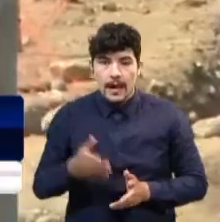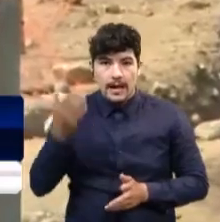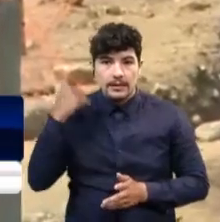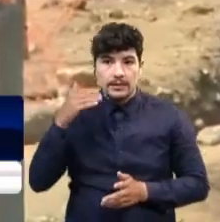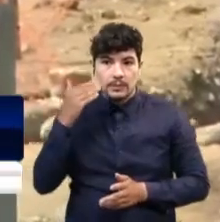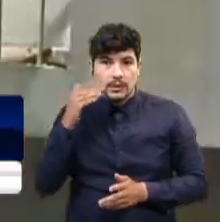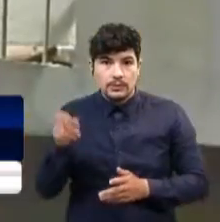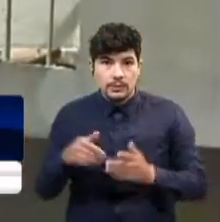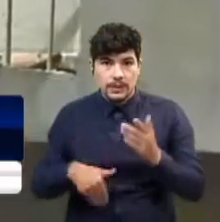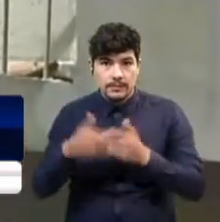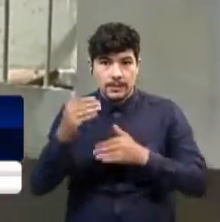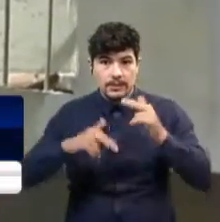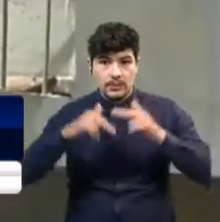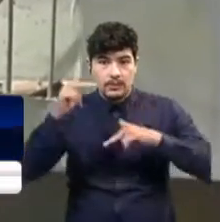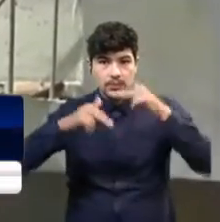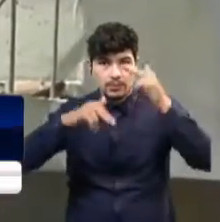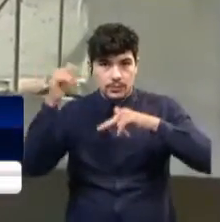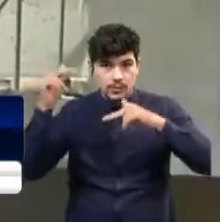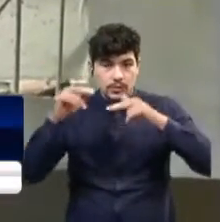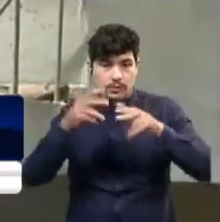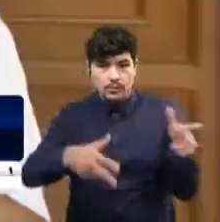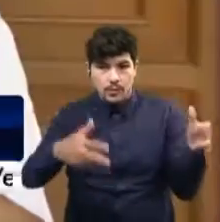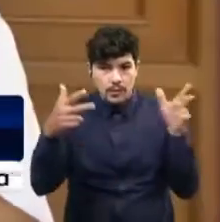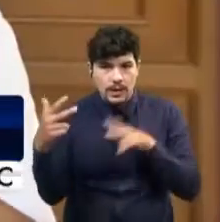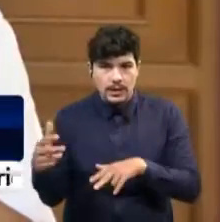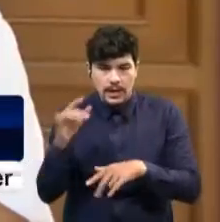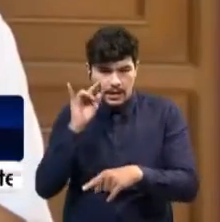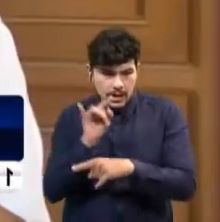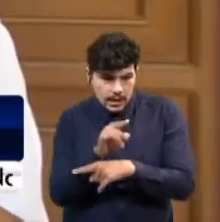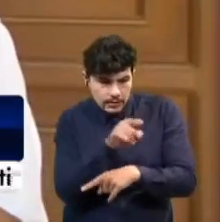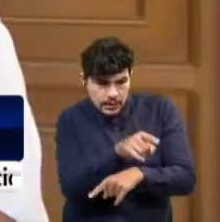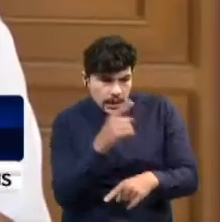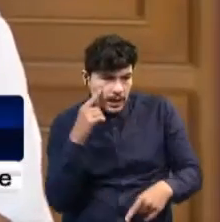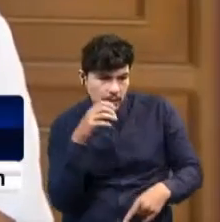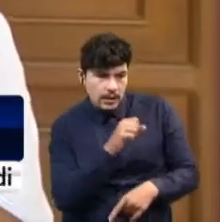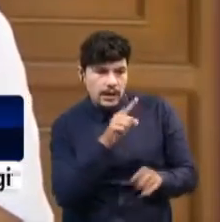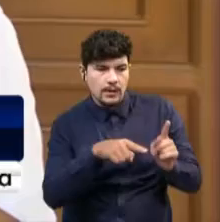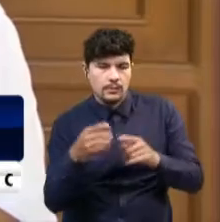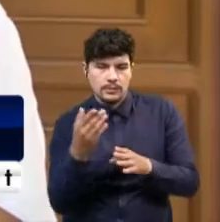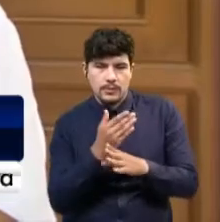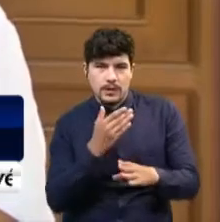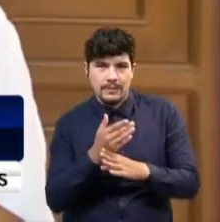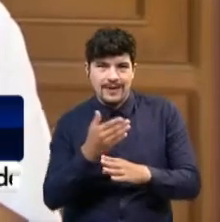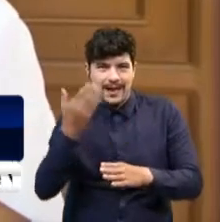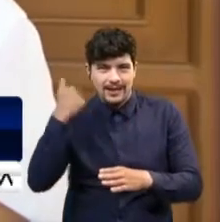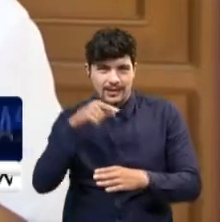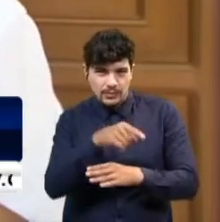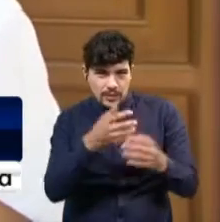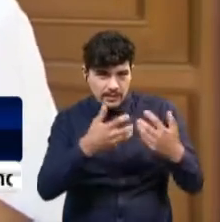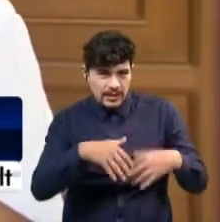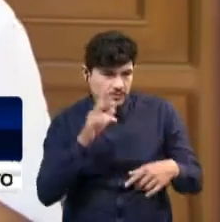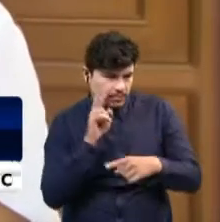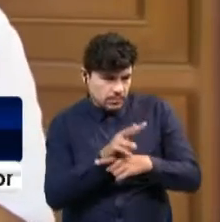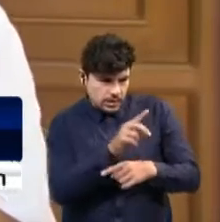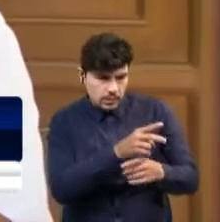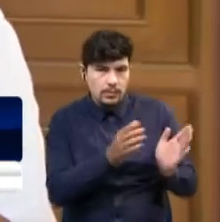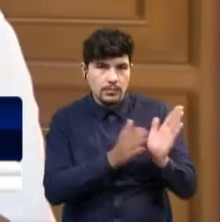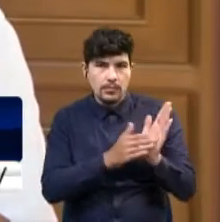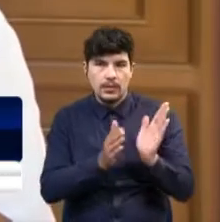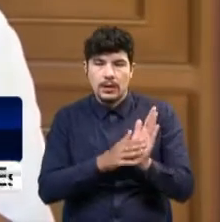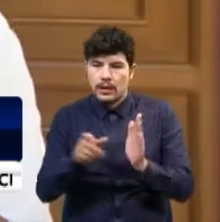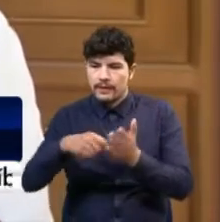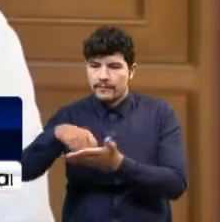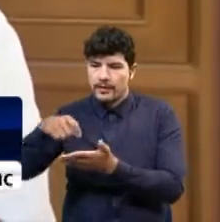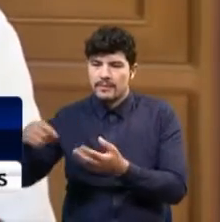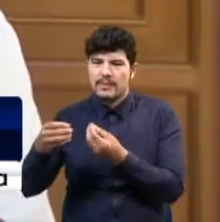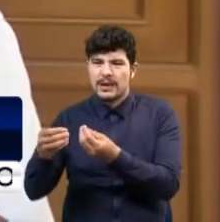la interventoría hizo algunos hallazgos. El contratista actual, que es MinCivil, hace una revisión de esos estudios y diseños y los presenta a la firma interventora,